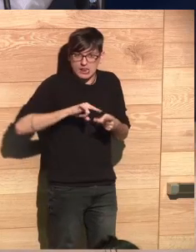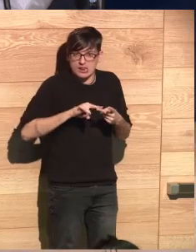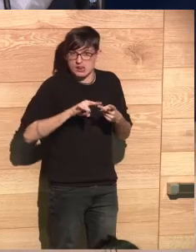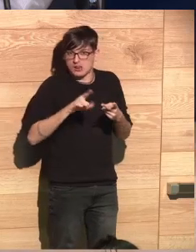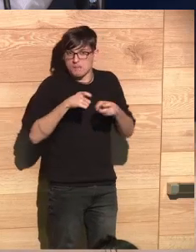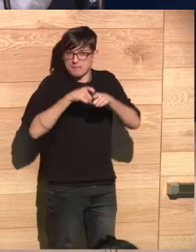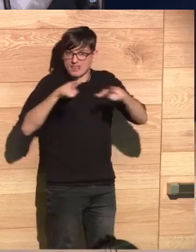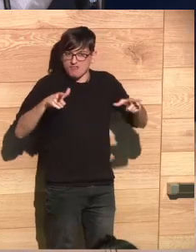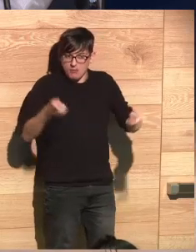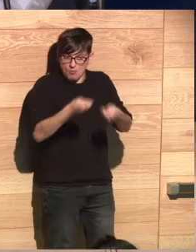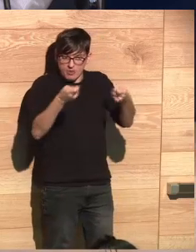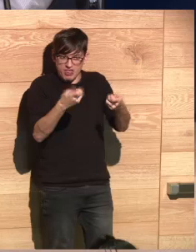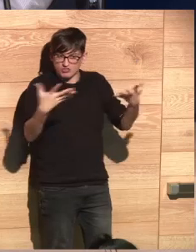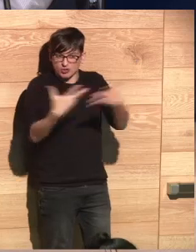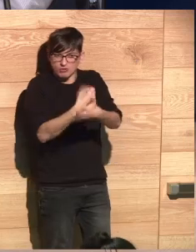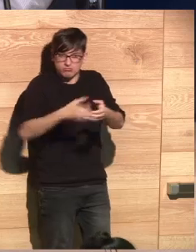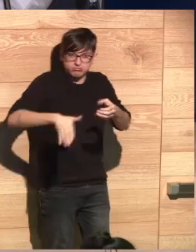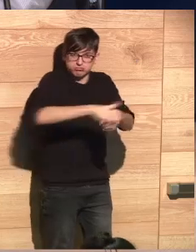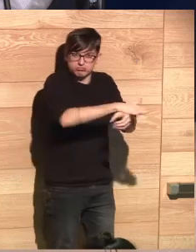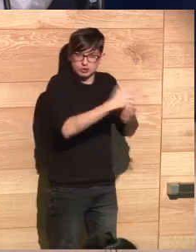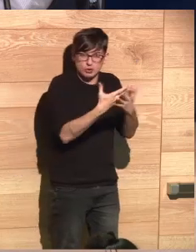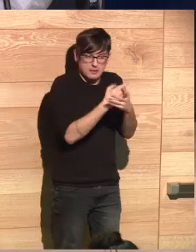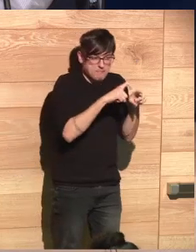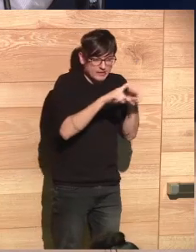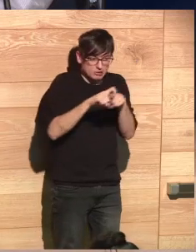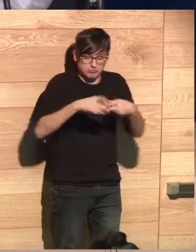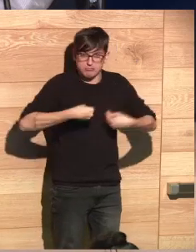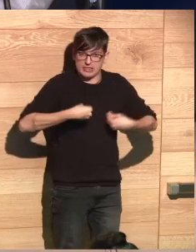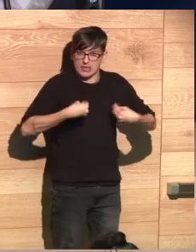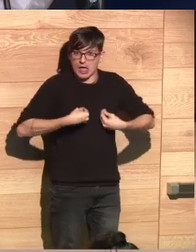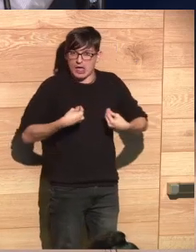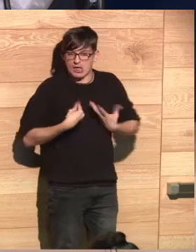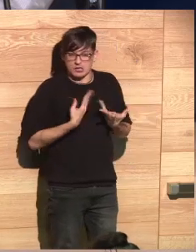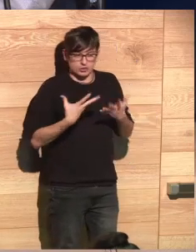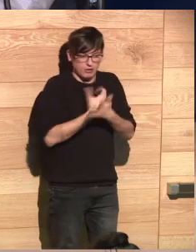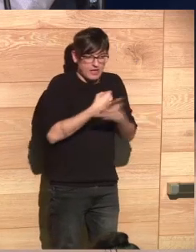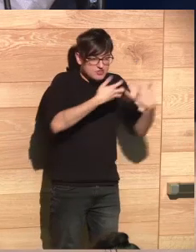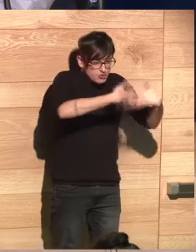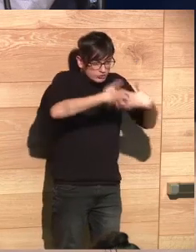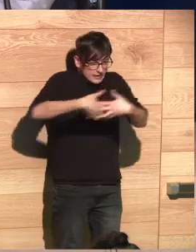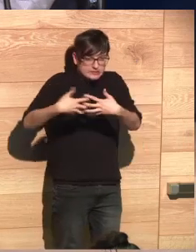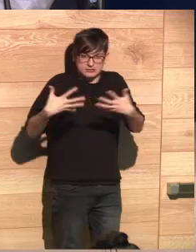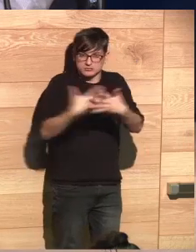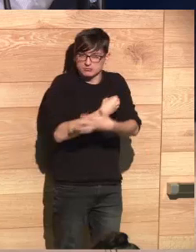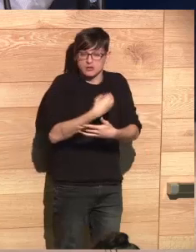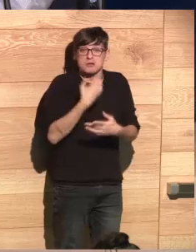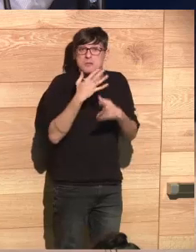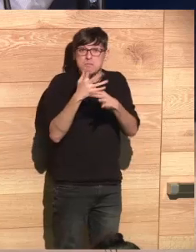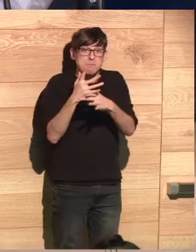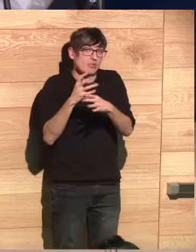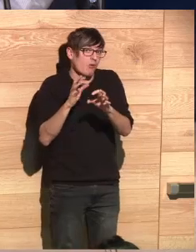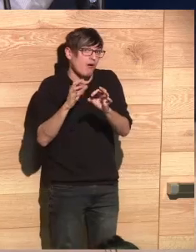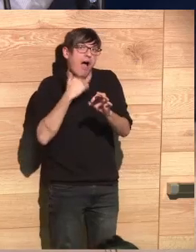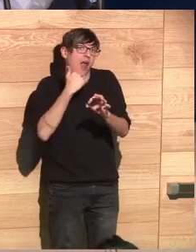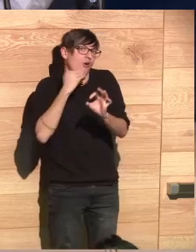ha impregnado prácticamente todos los aspectos de la vida y todas las industrias, ¿no? O sea, los videojuegos no son especiales